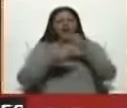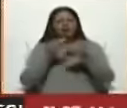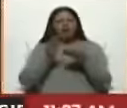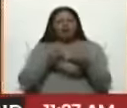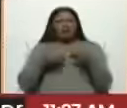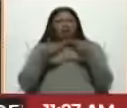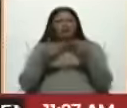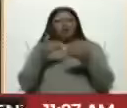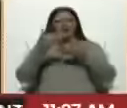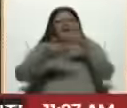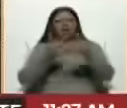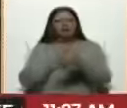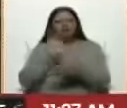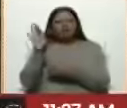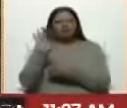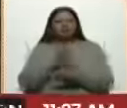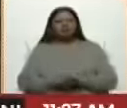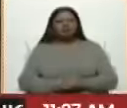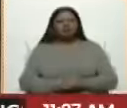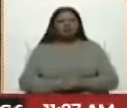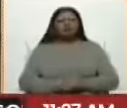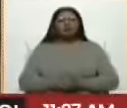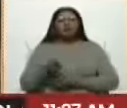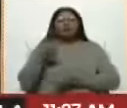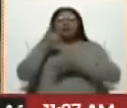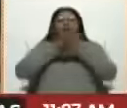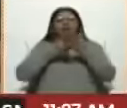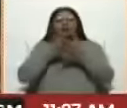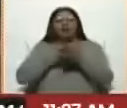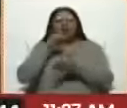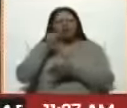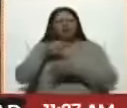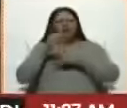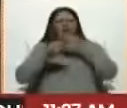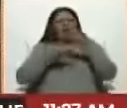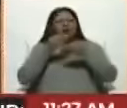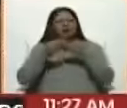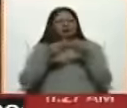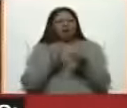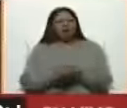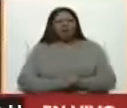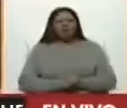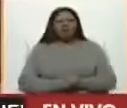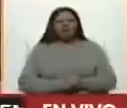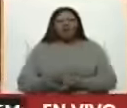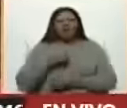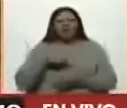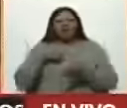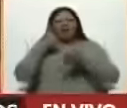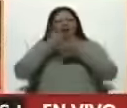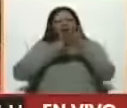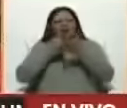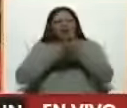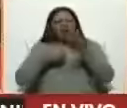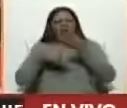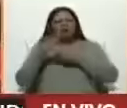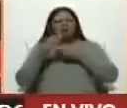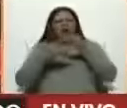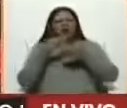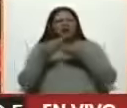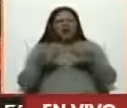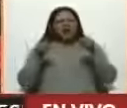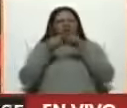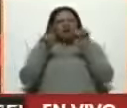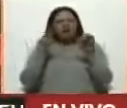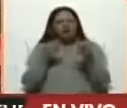llevar adelante este país. Esa es la batalla que vamos a dar. Y esa batalla la vamos a dar también